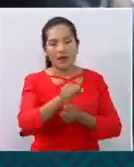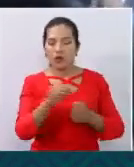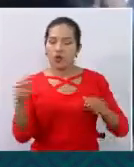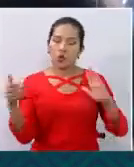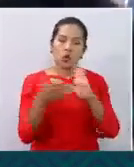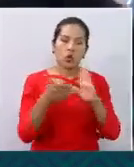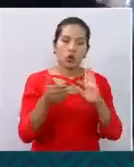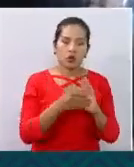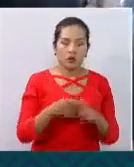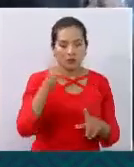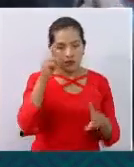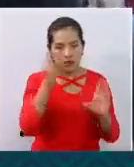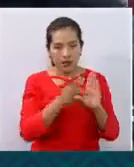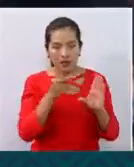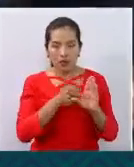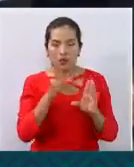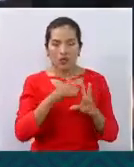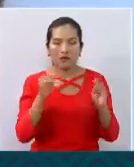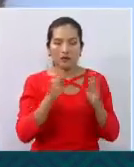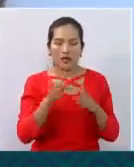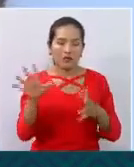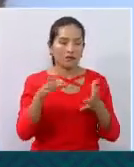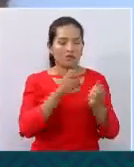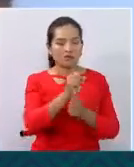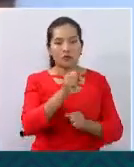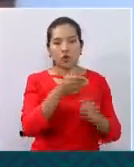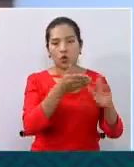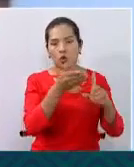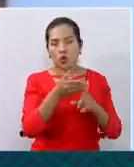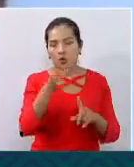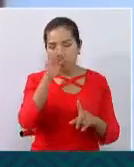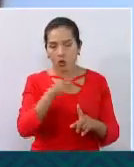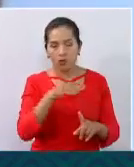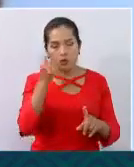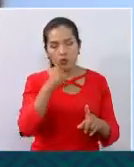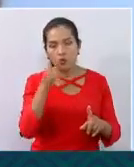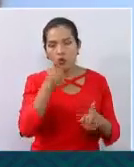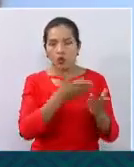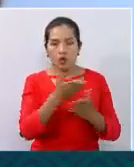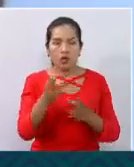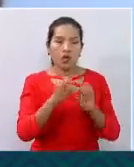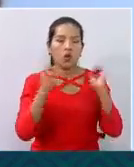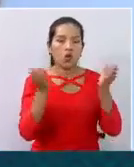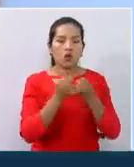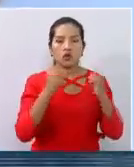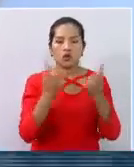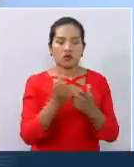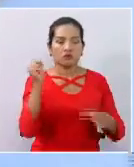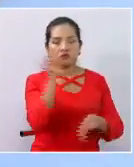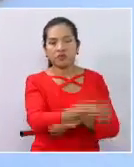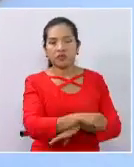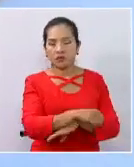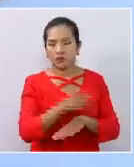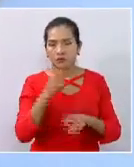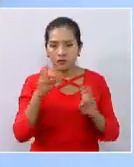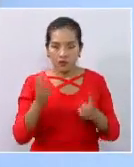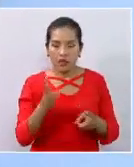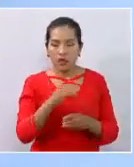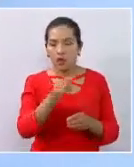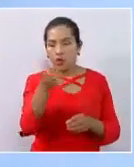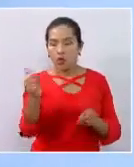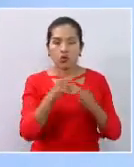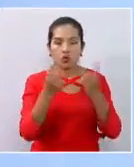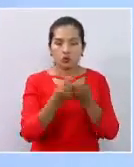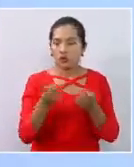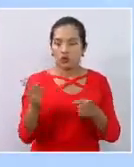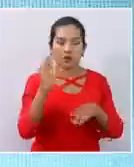un daño psicológico y sobre todo atropello a las mujeres y varones de nuestras organizaciones sociales y a los otros sectores que tampoco